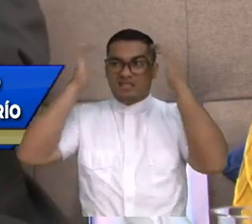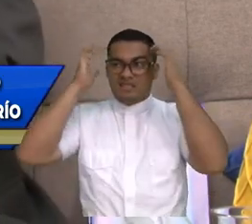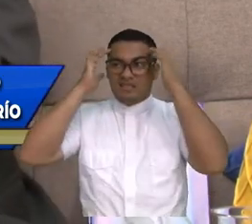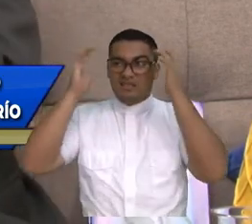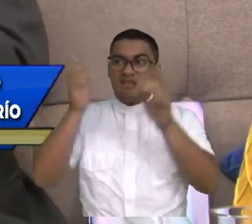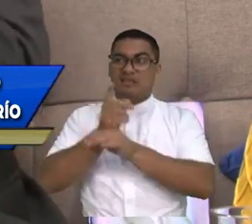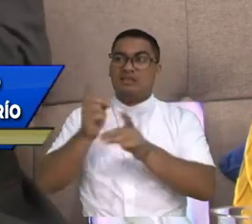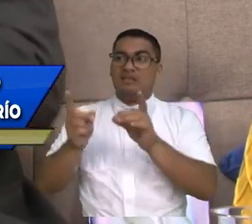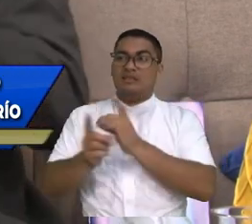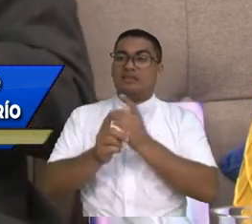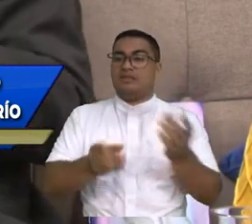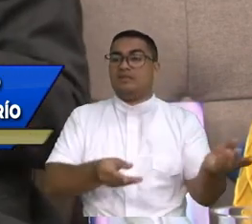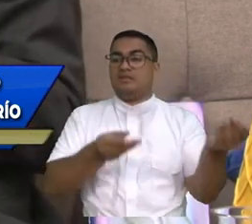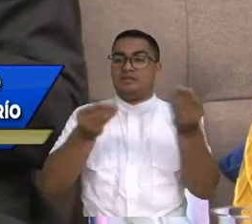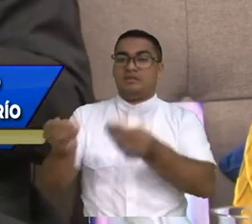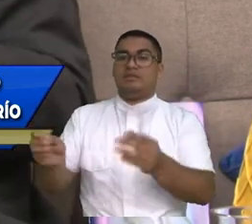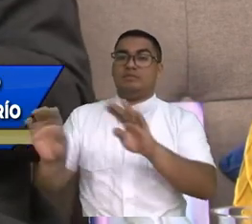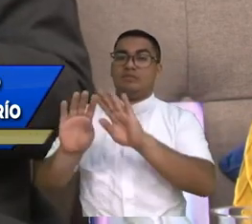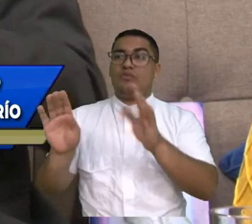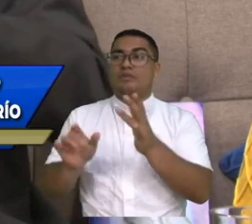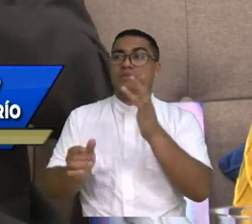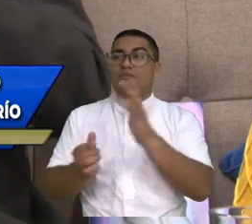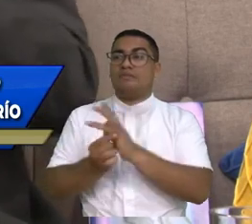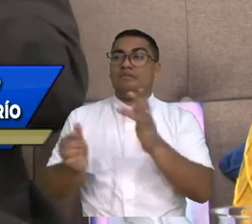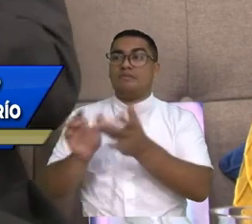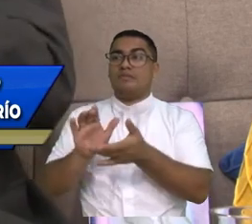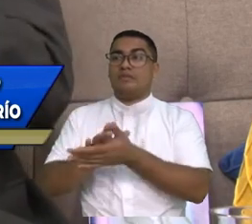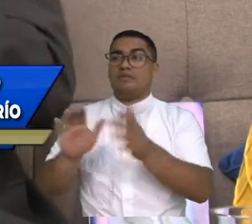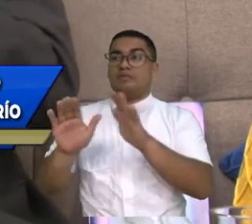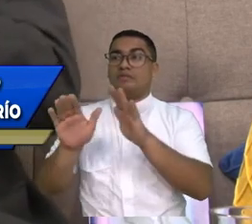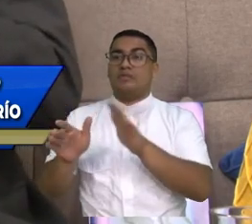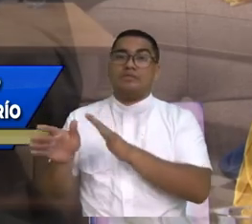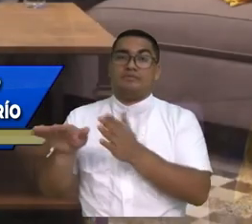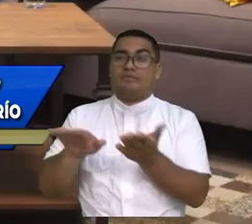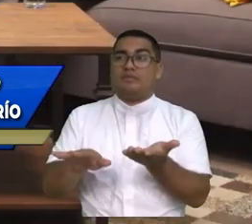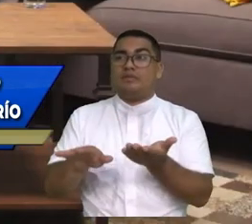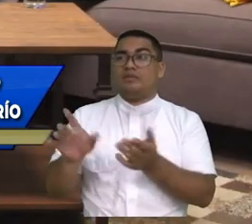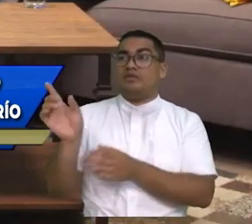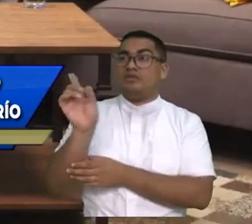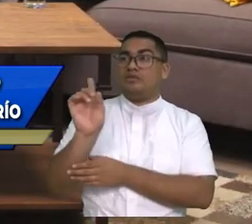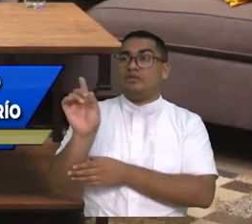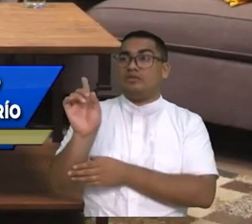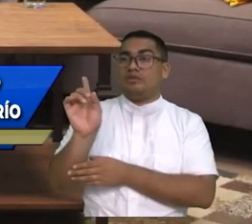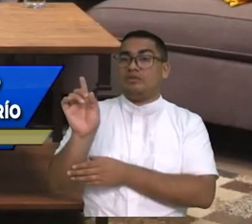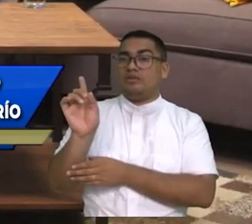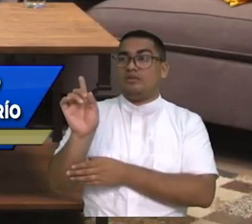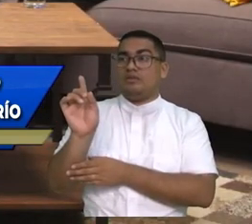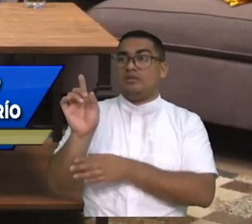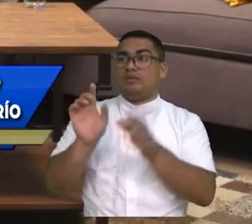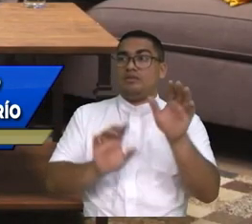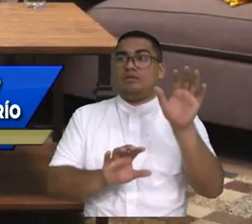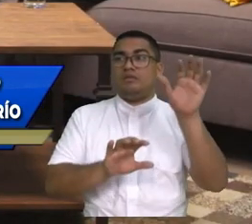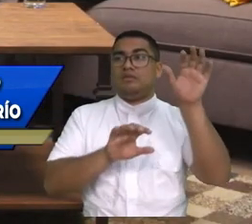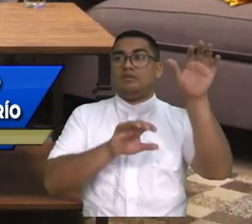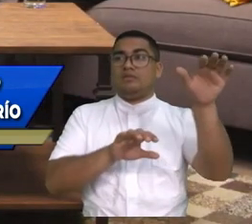la viuda, porque incluso, estimado Elmer, en la morgue de León tuvieron que extraerle el cerebro a una mujer que acababa de fallecer para